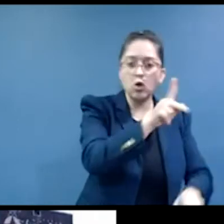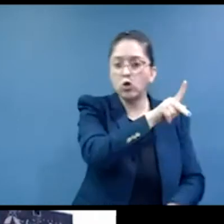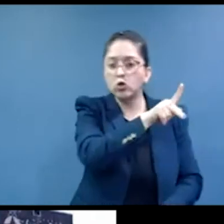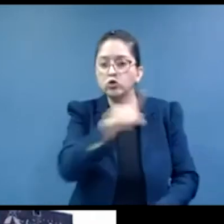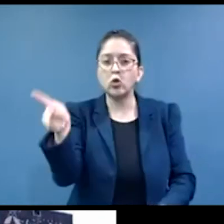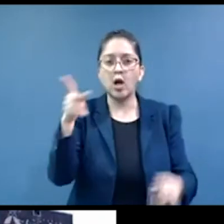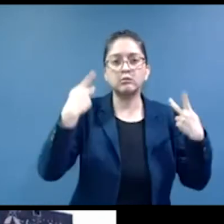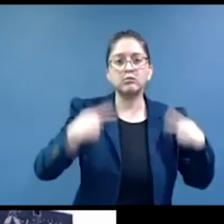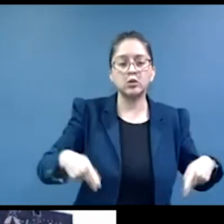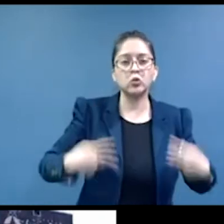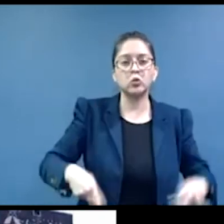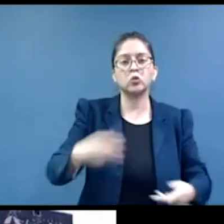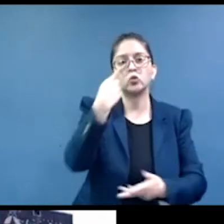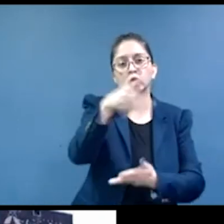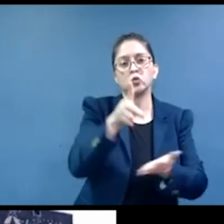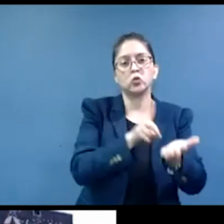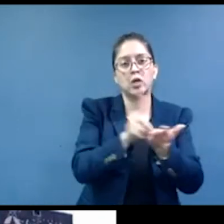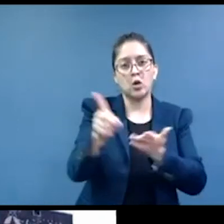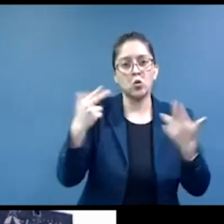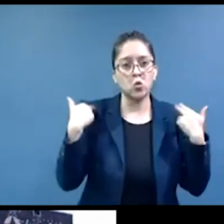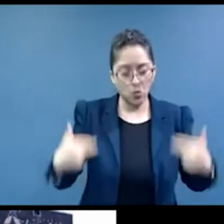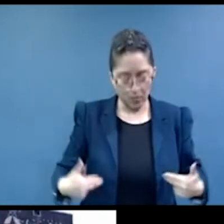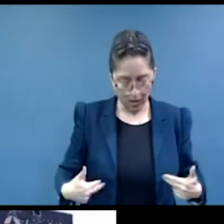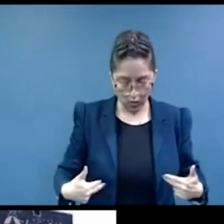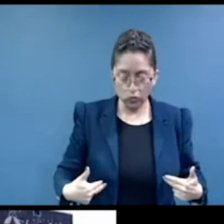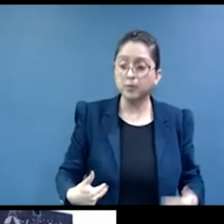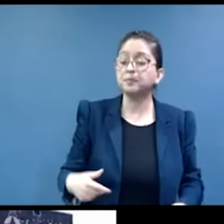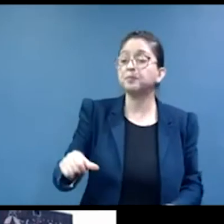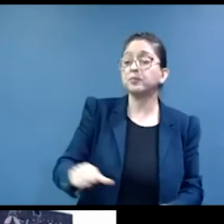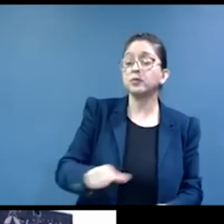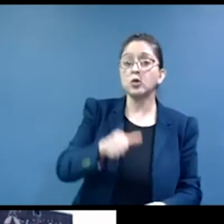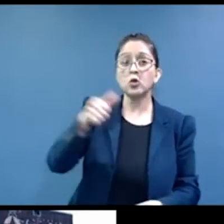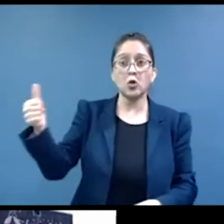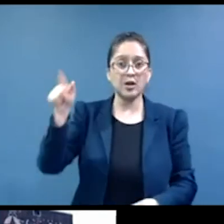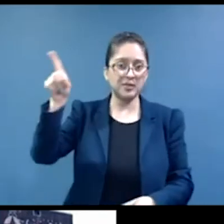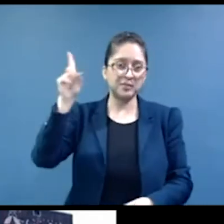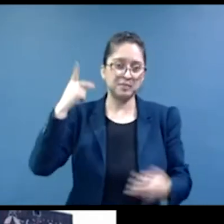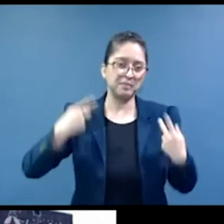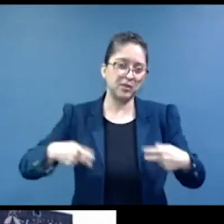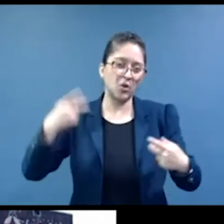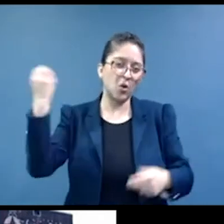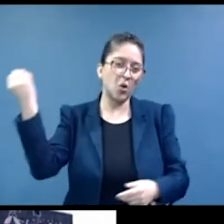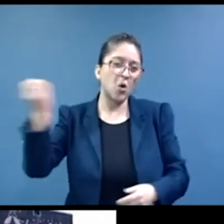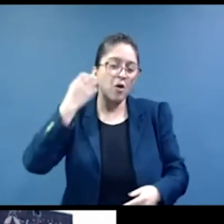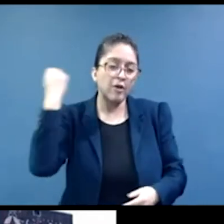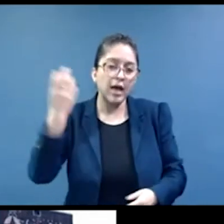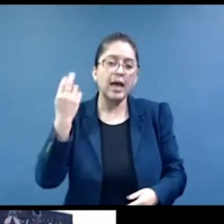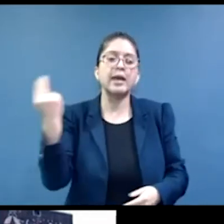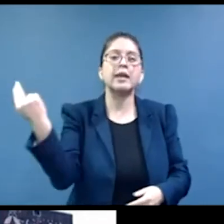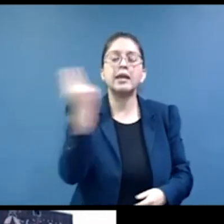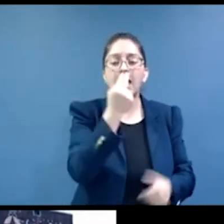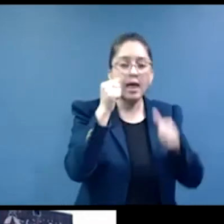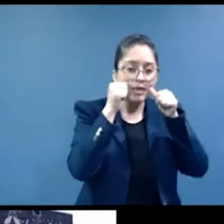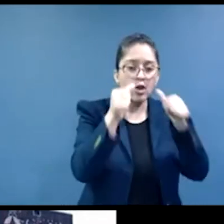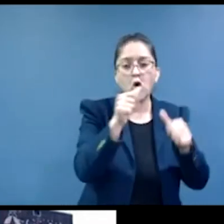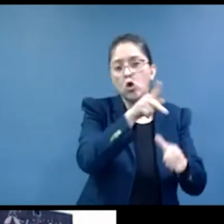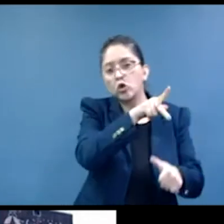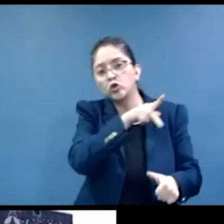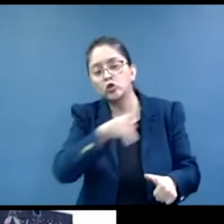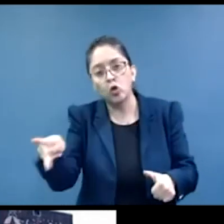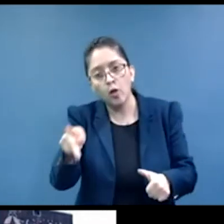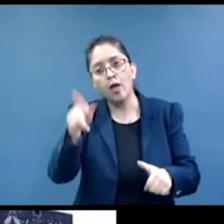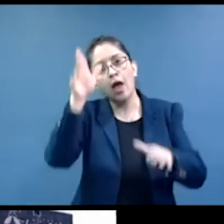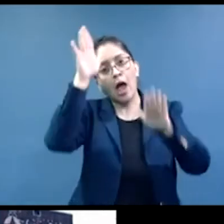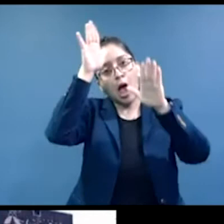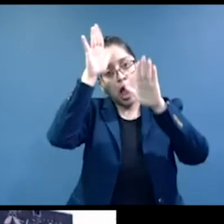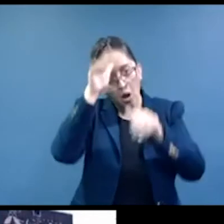humano y lo que ya han dicho nuestros demás ponentes, ¿no? Atendiendo al progreso científico, de conformidad con los